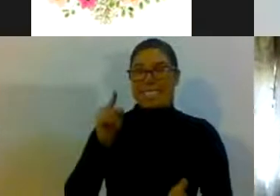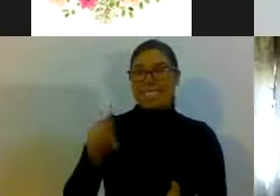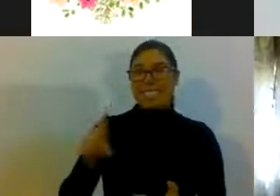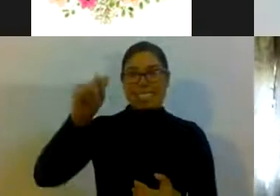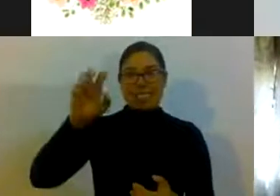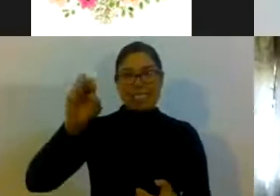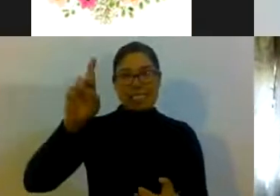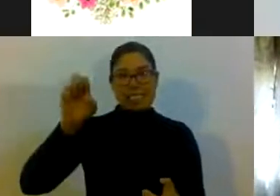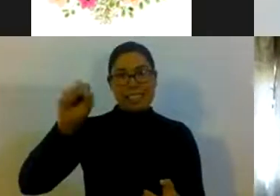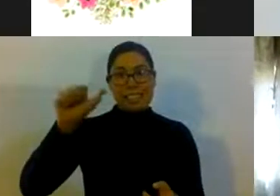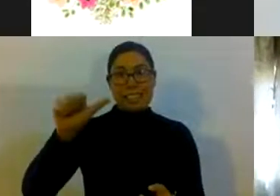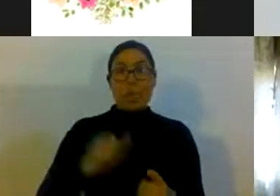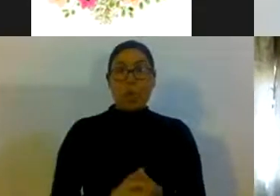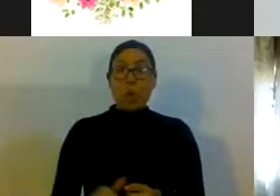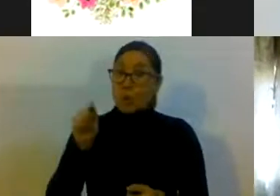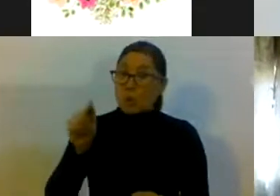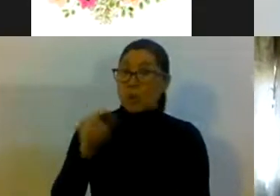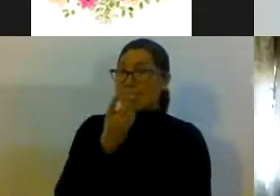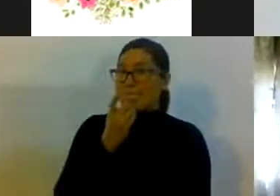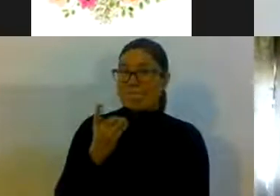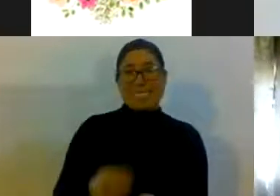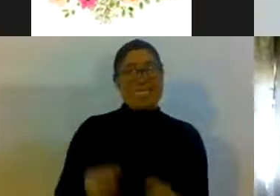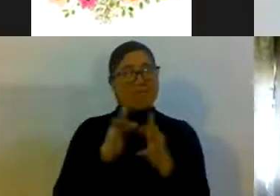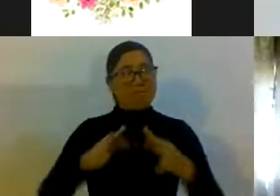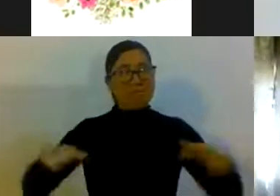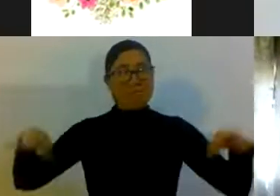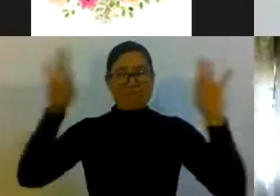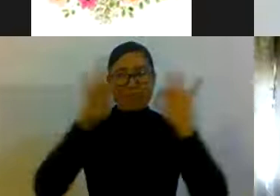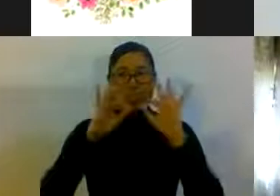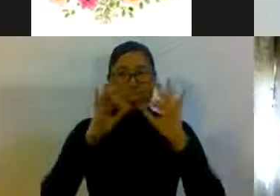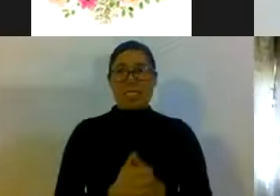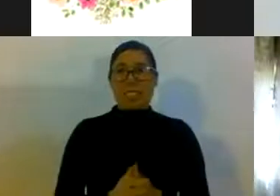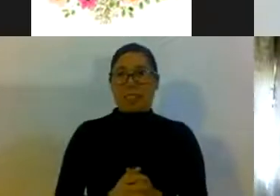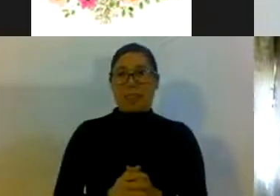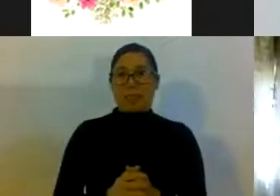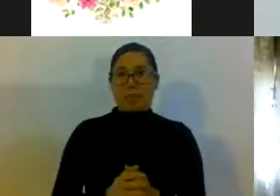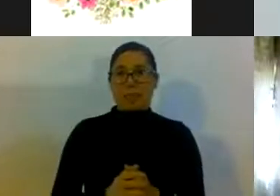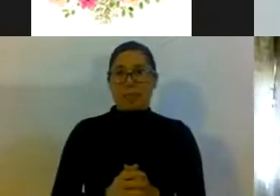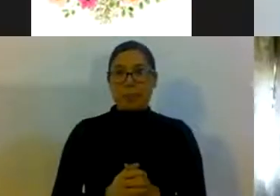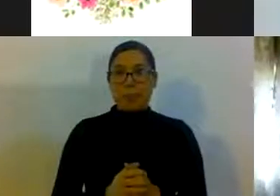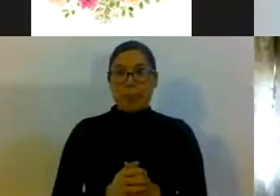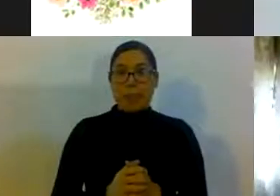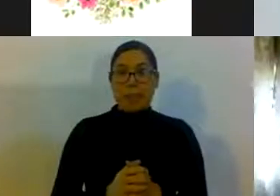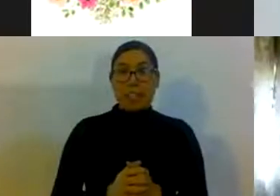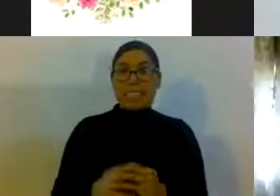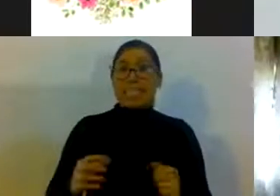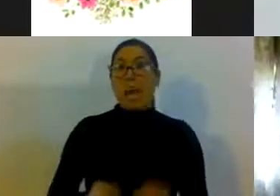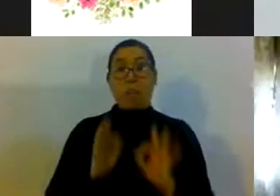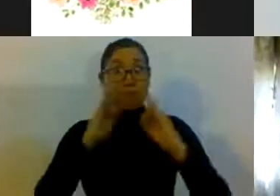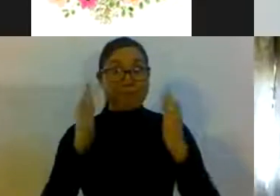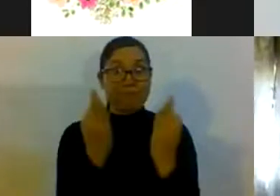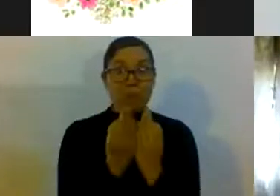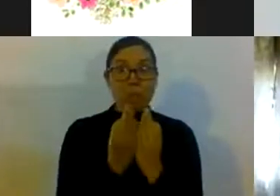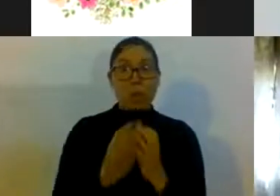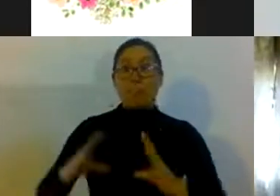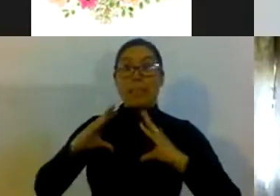sumamente importante que veíamos de forma general al inicio, ¿sí? El estilo de crianza que estamos haciendo, tú mencionabas